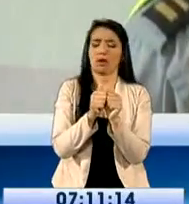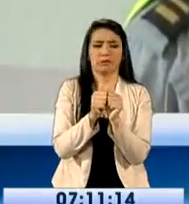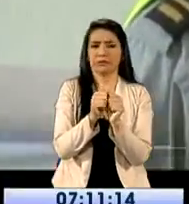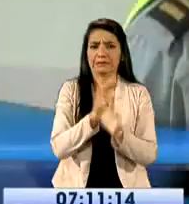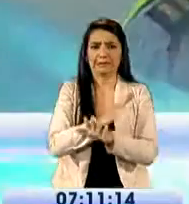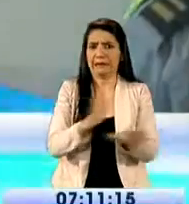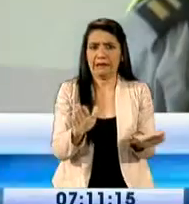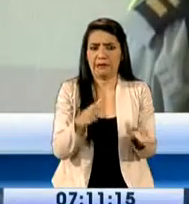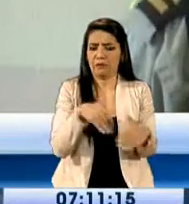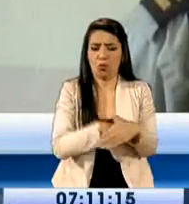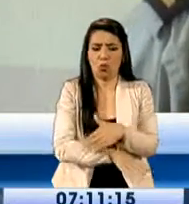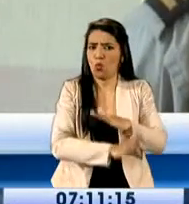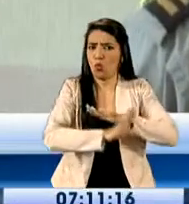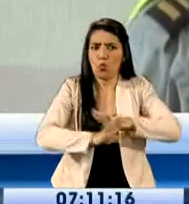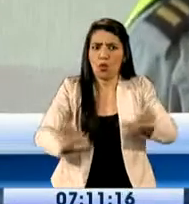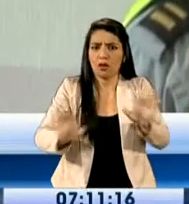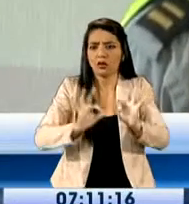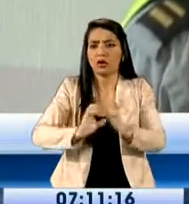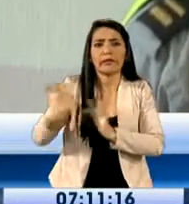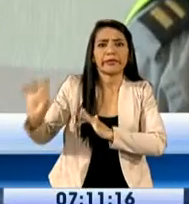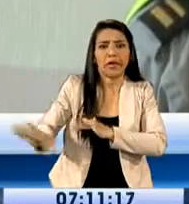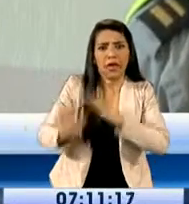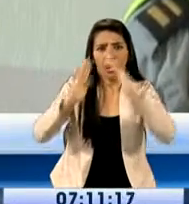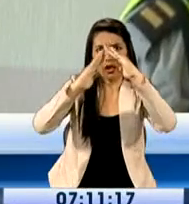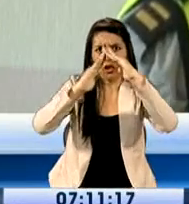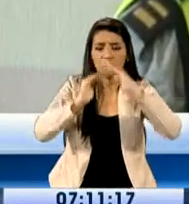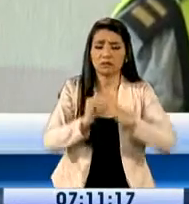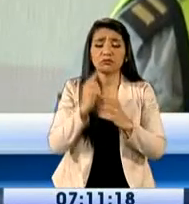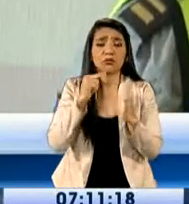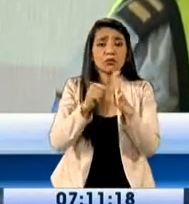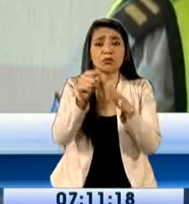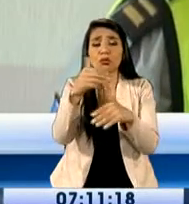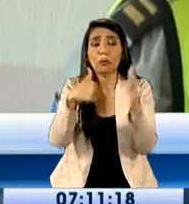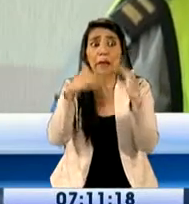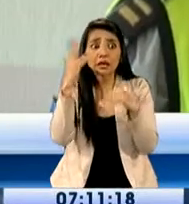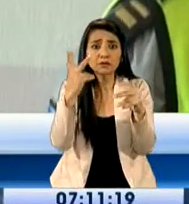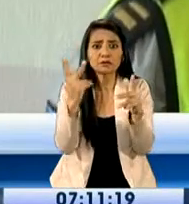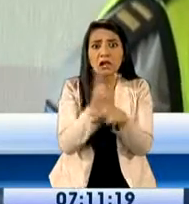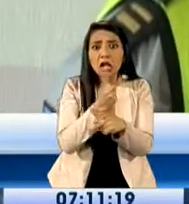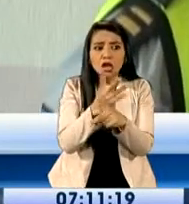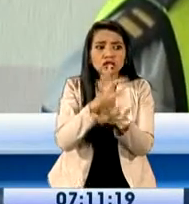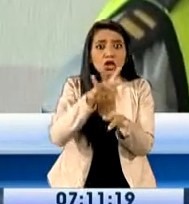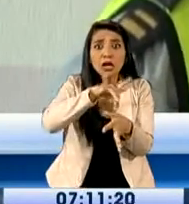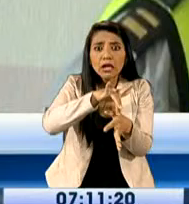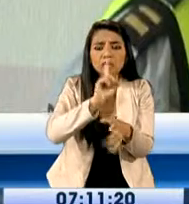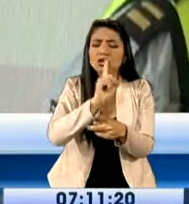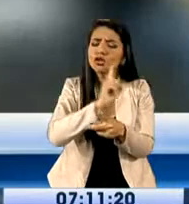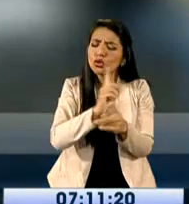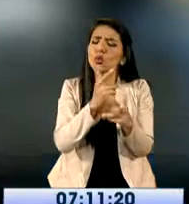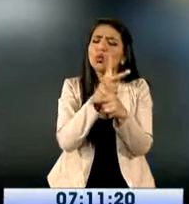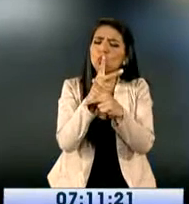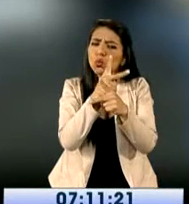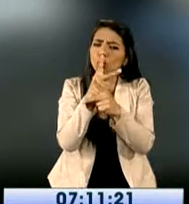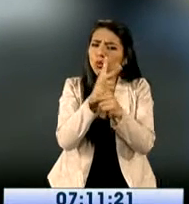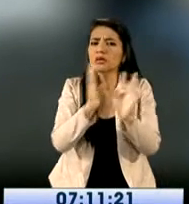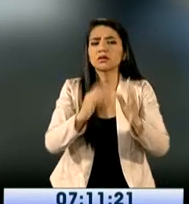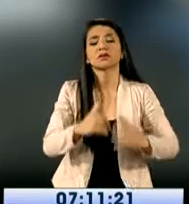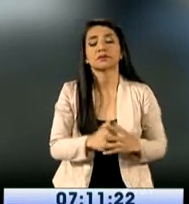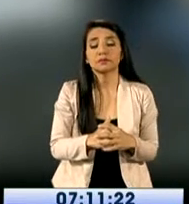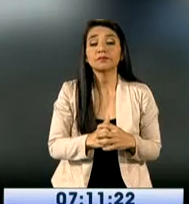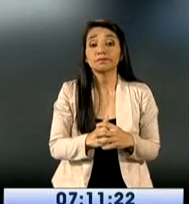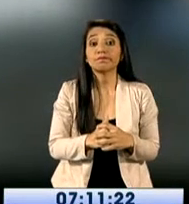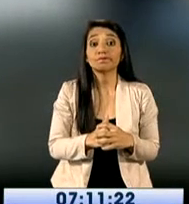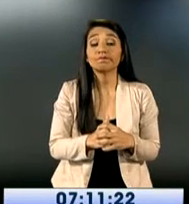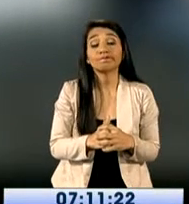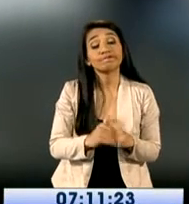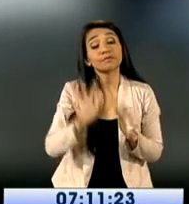esa manera evitar reducir los riesgos que les puedan facilitar ser víctimas de un delito. Por ahora cinco menos